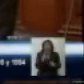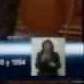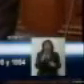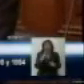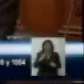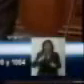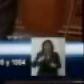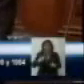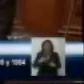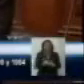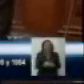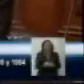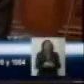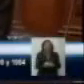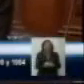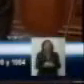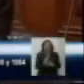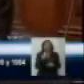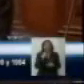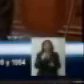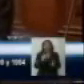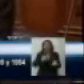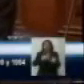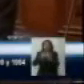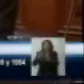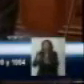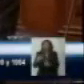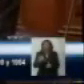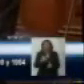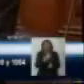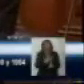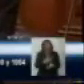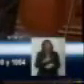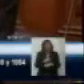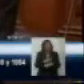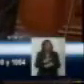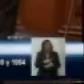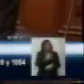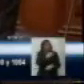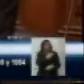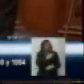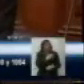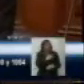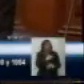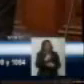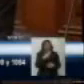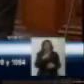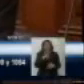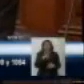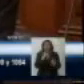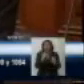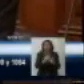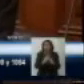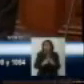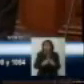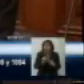en algún momento, han estado al costado del presidente del Consejo de Ministros en los diálogos que él